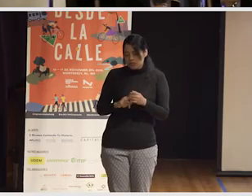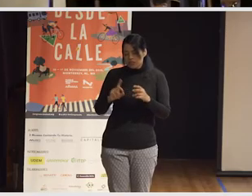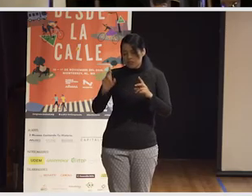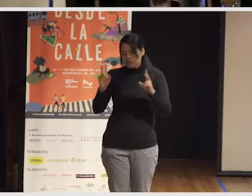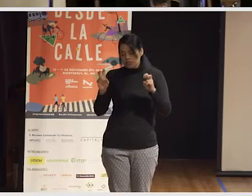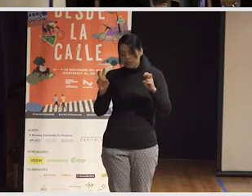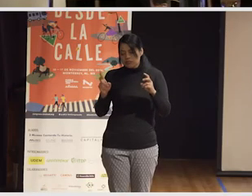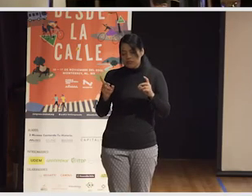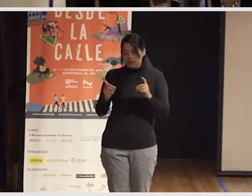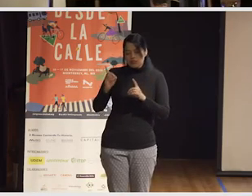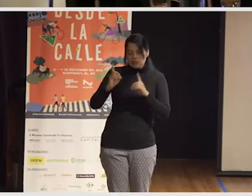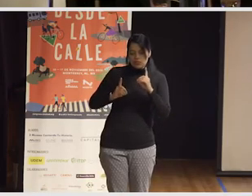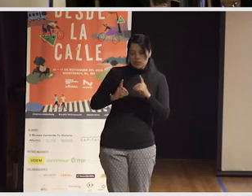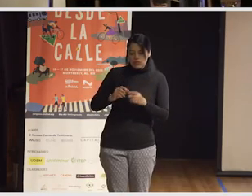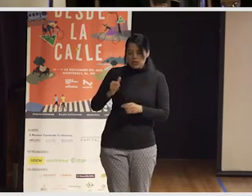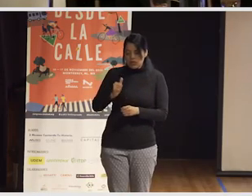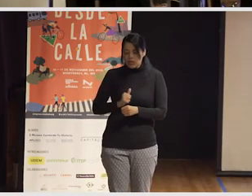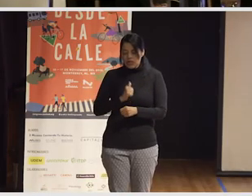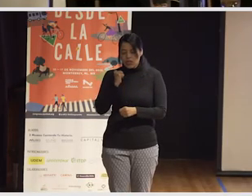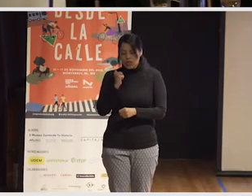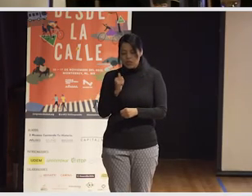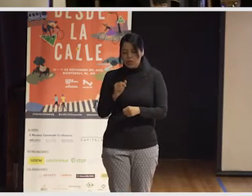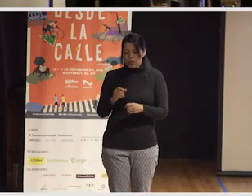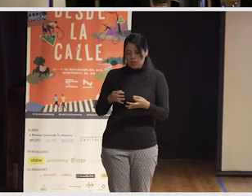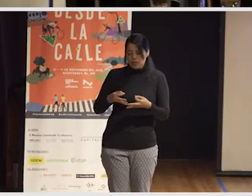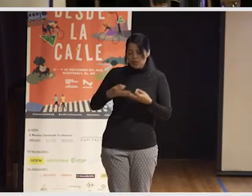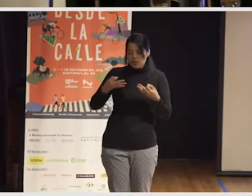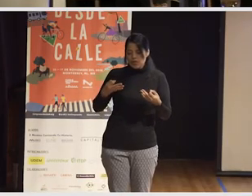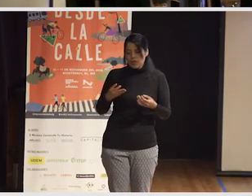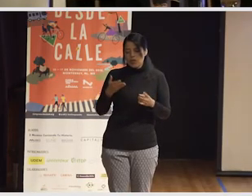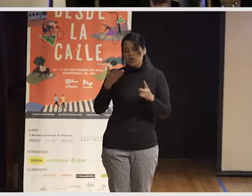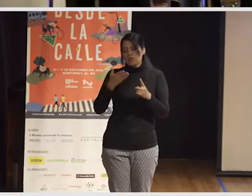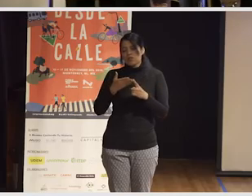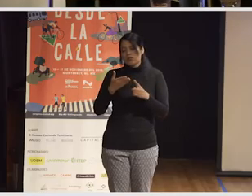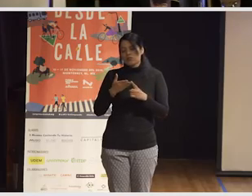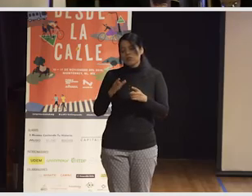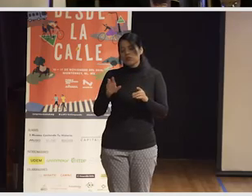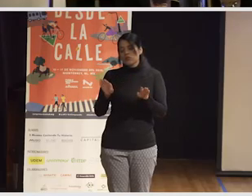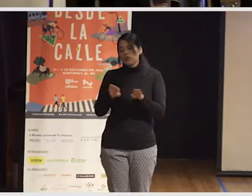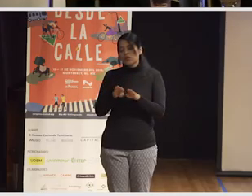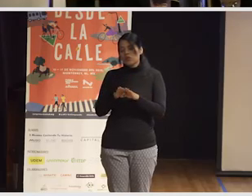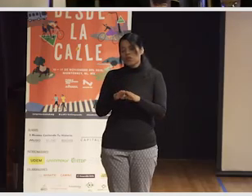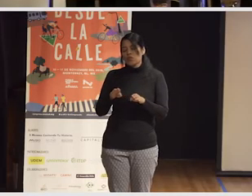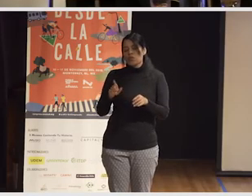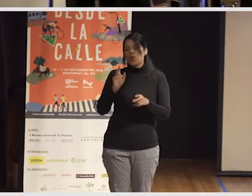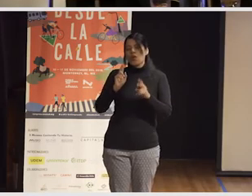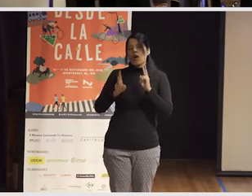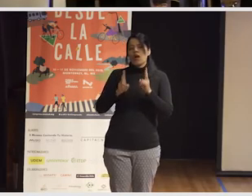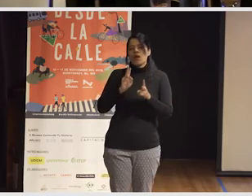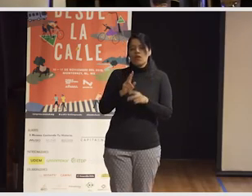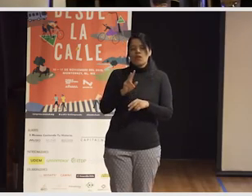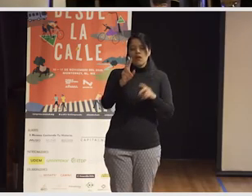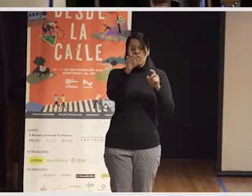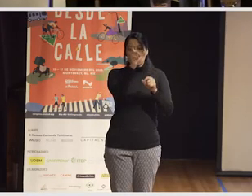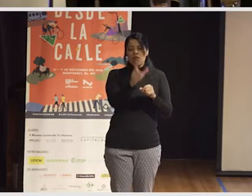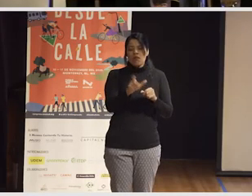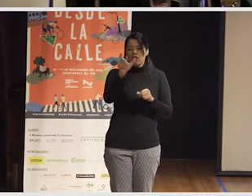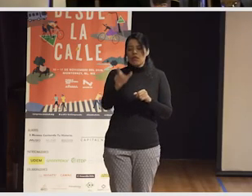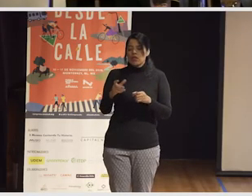aprovechamiento del suelo entonces el reto es como podríamos hablar de una identidad con tres municipios que realmente todavía no están